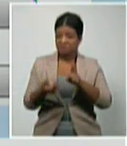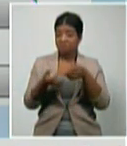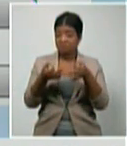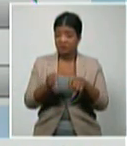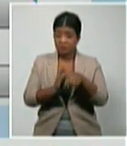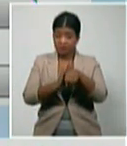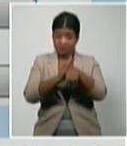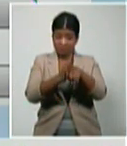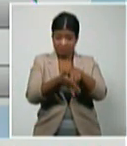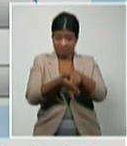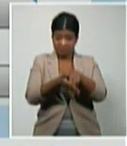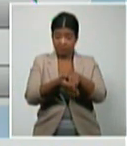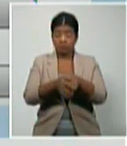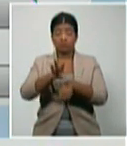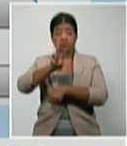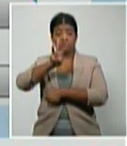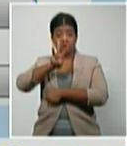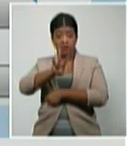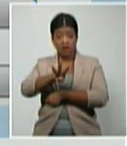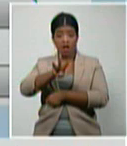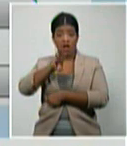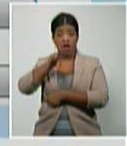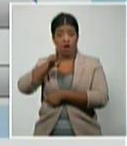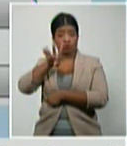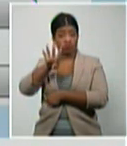COVID-19 314 personas.